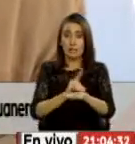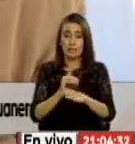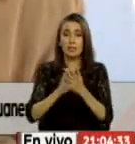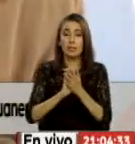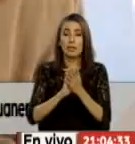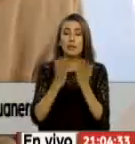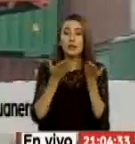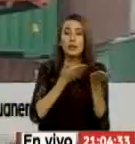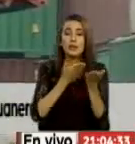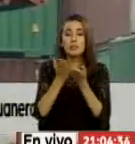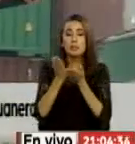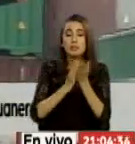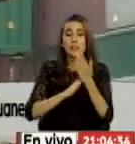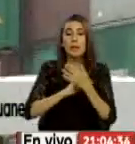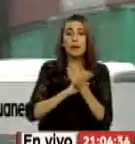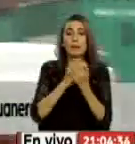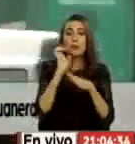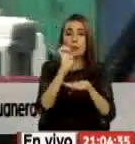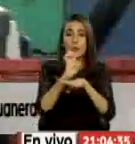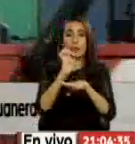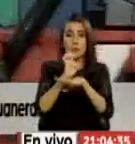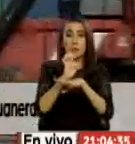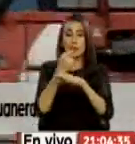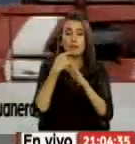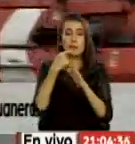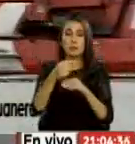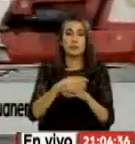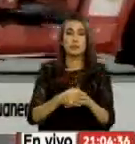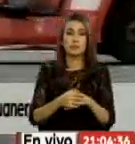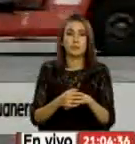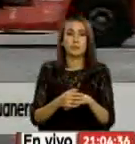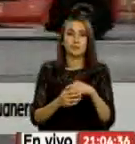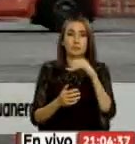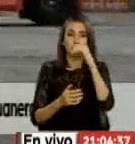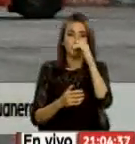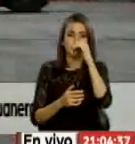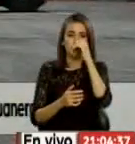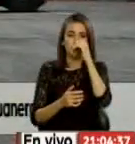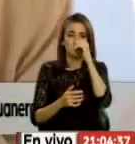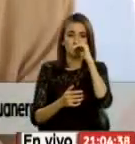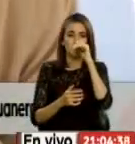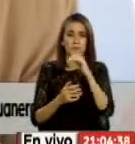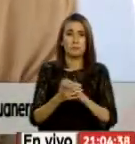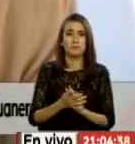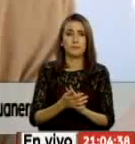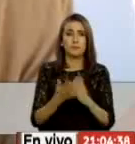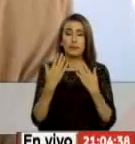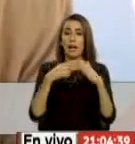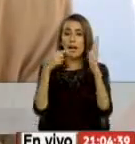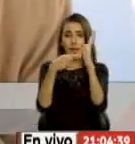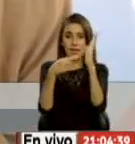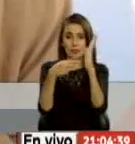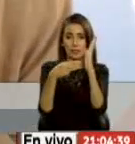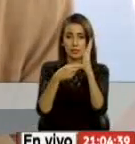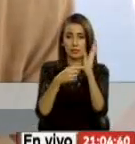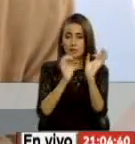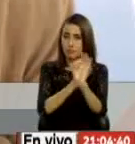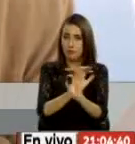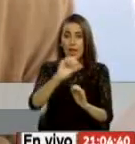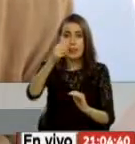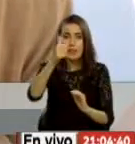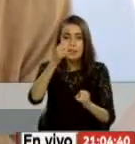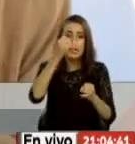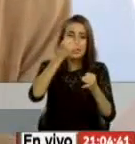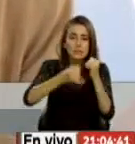Servicio Nacional de Aduanas del Ecuador se pronuncia. A ver, la tasa está establecida, son los 10